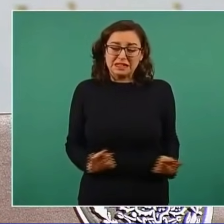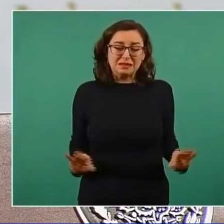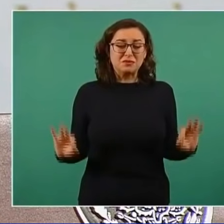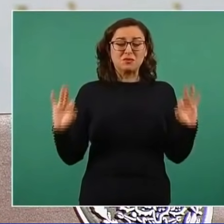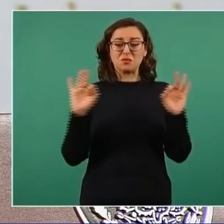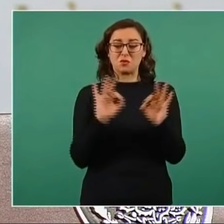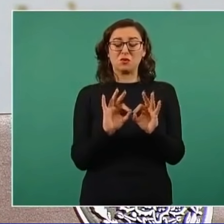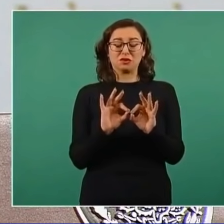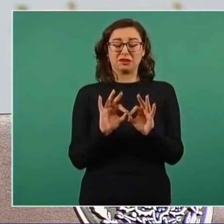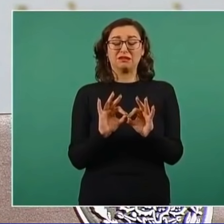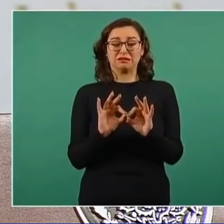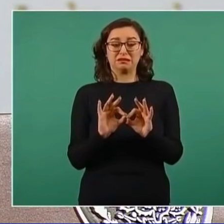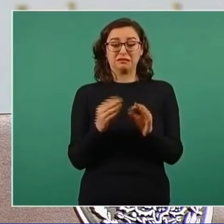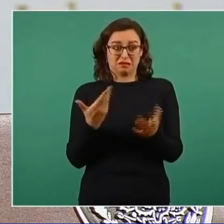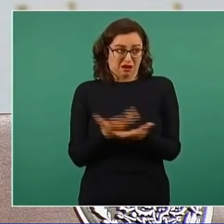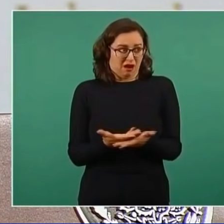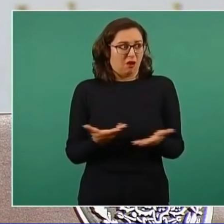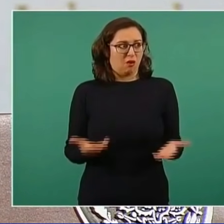destacadas de nuestro tiempo.